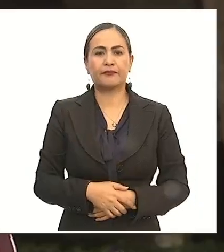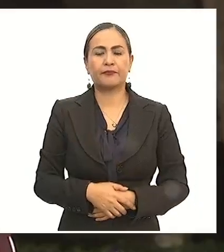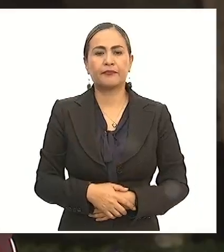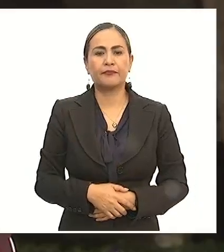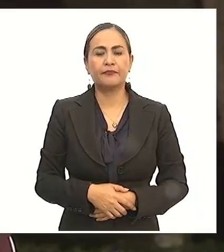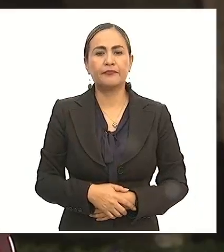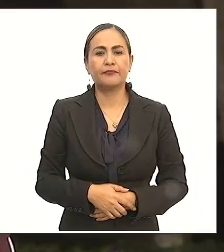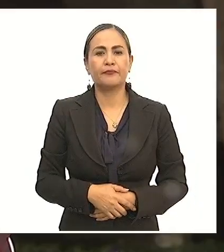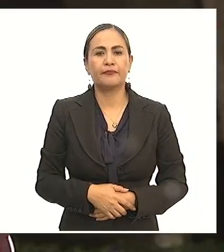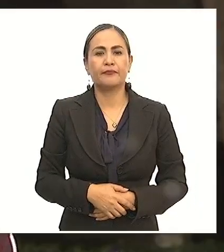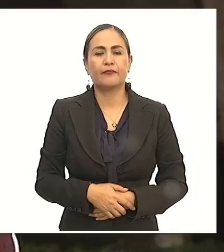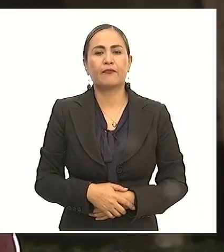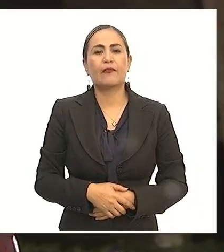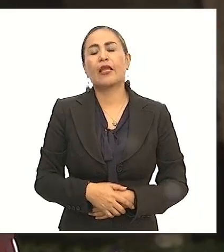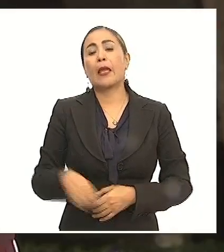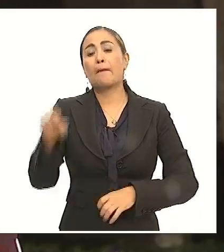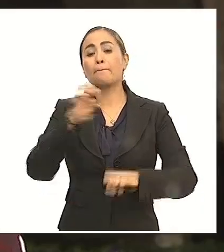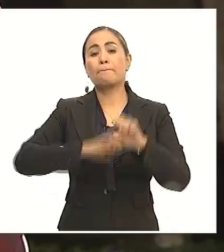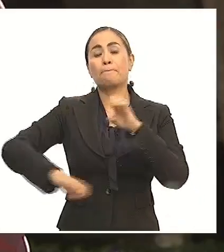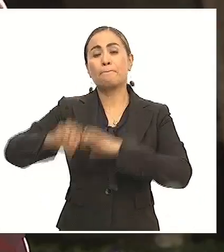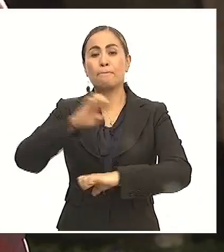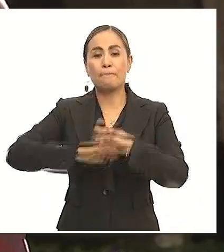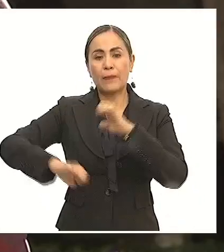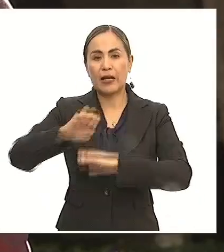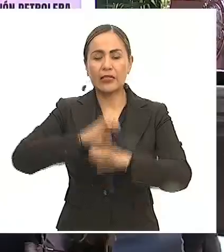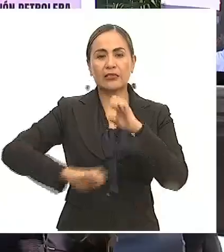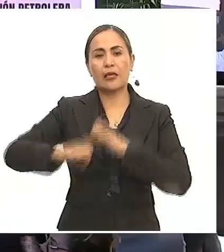y arriba los petroleros,